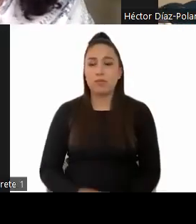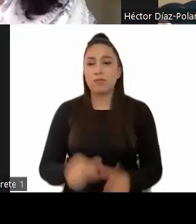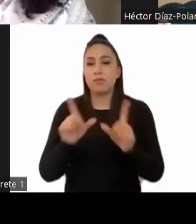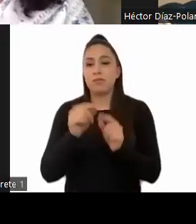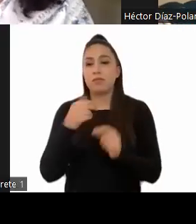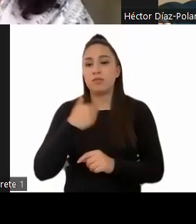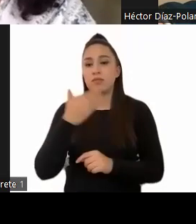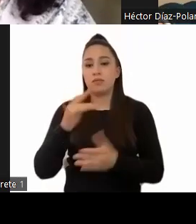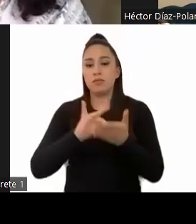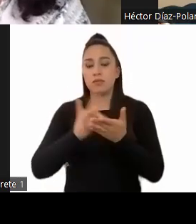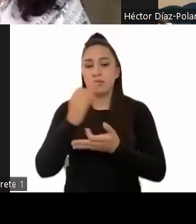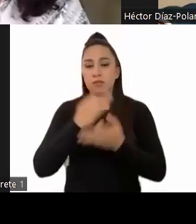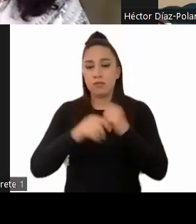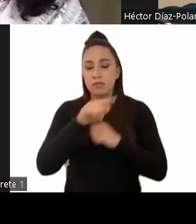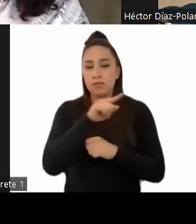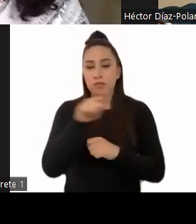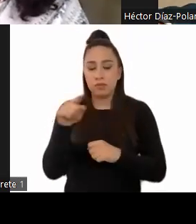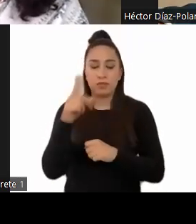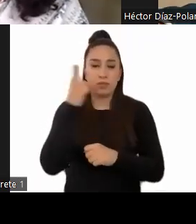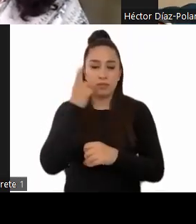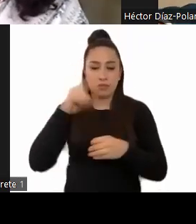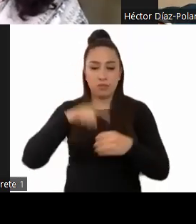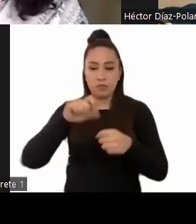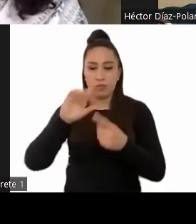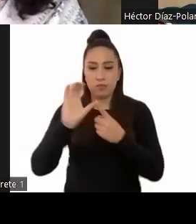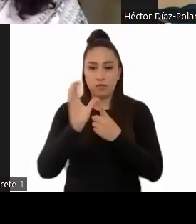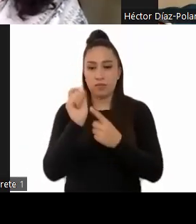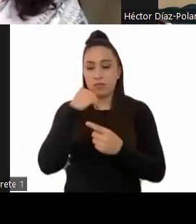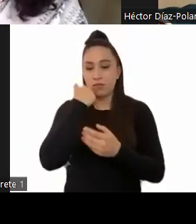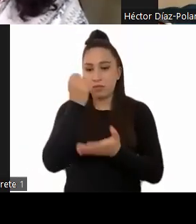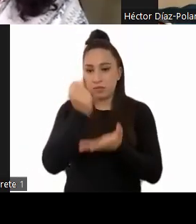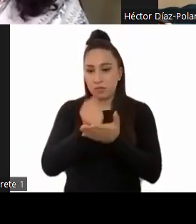y agradecerle a la comisión el sentido de la aprobación de